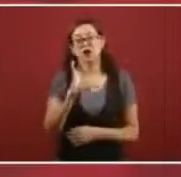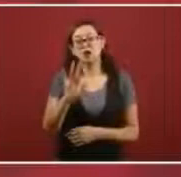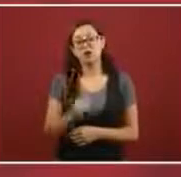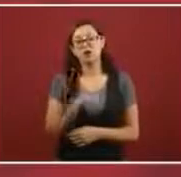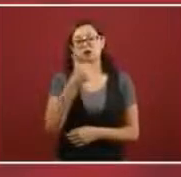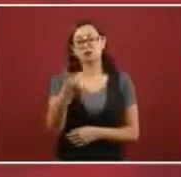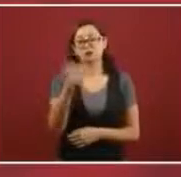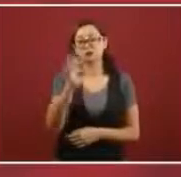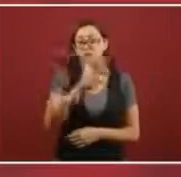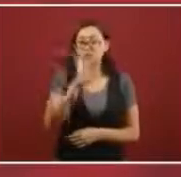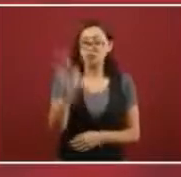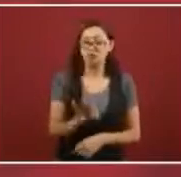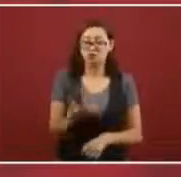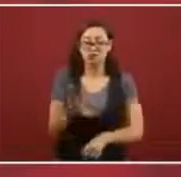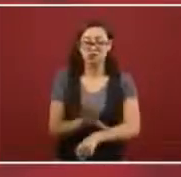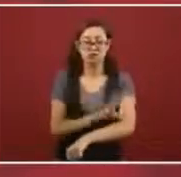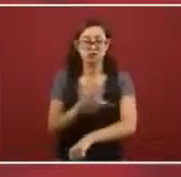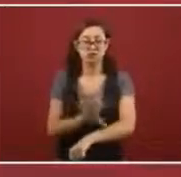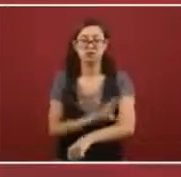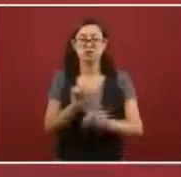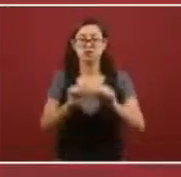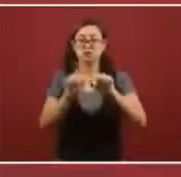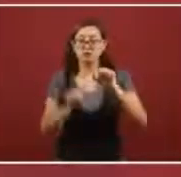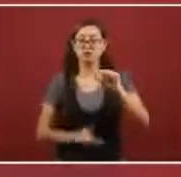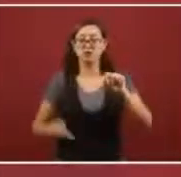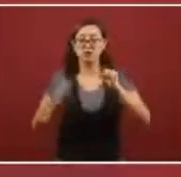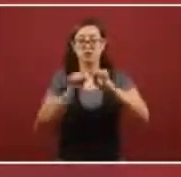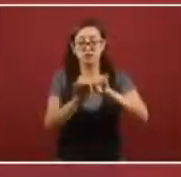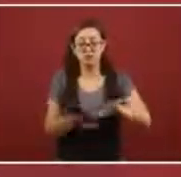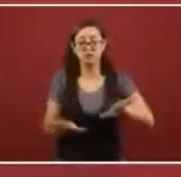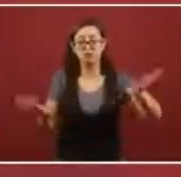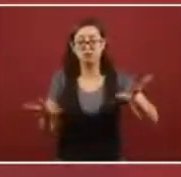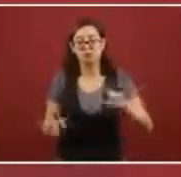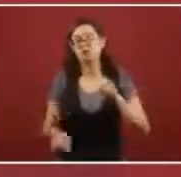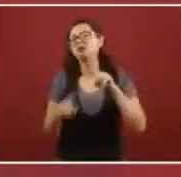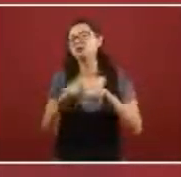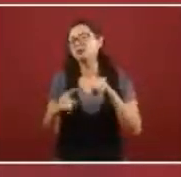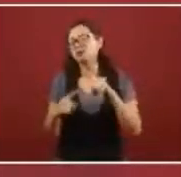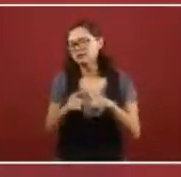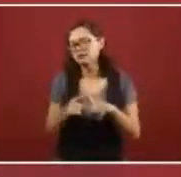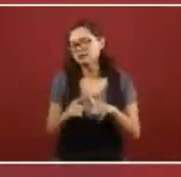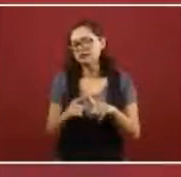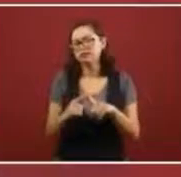energía que se consume en el país